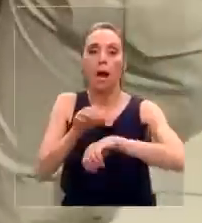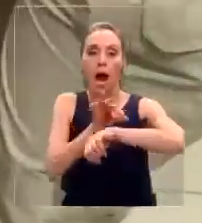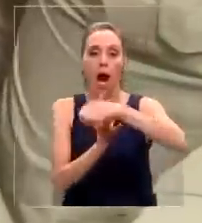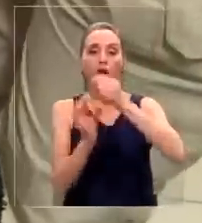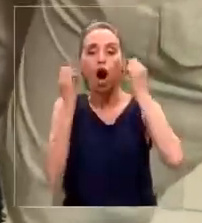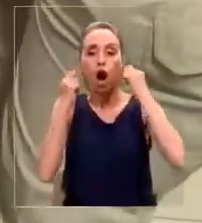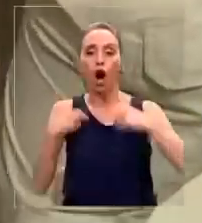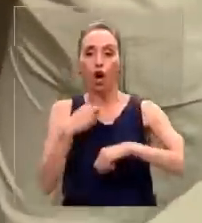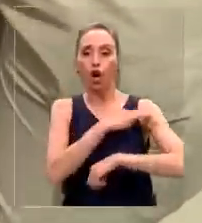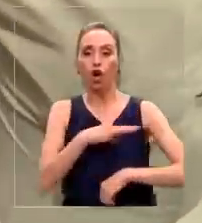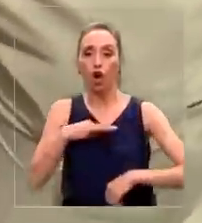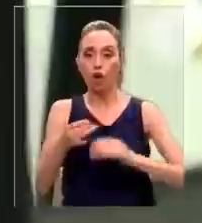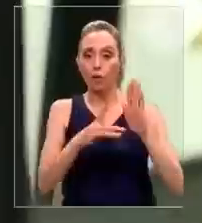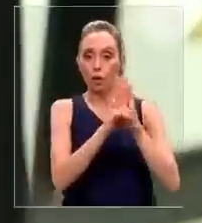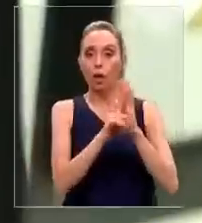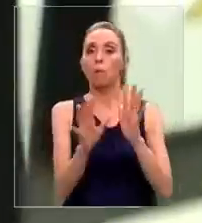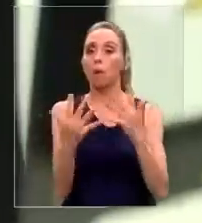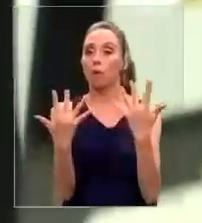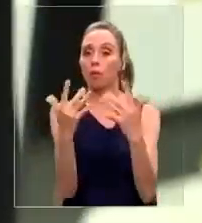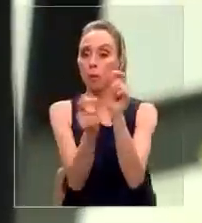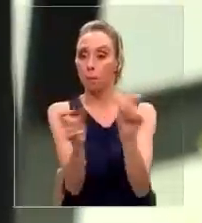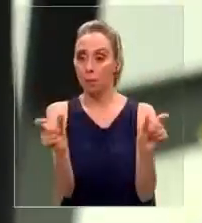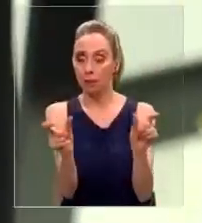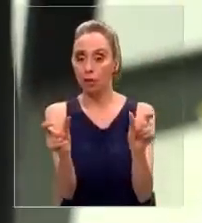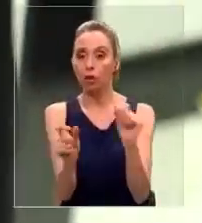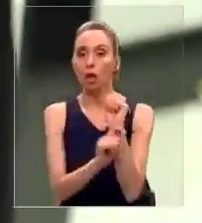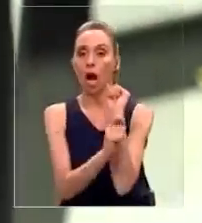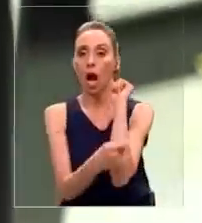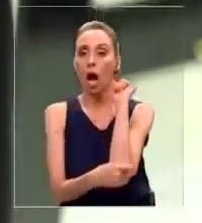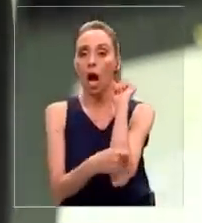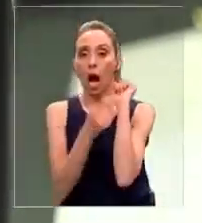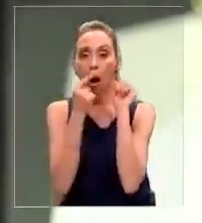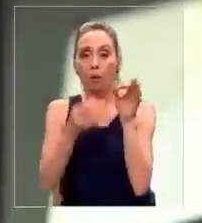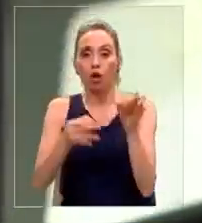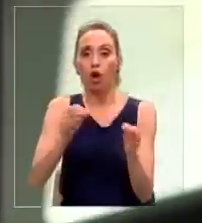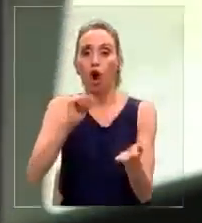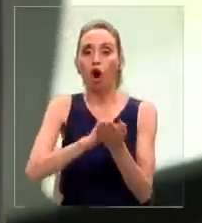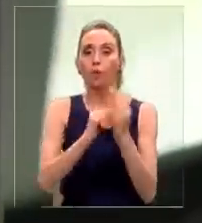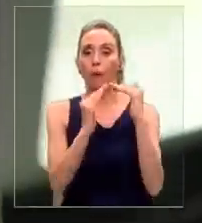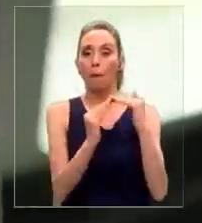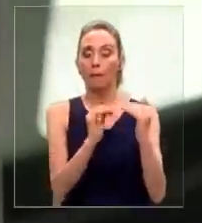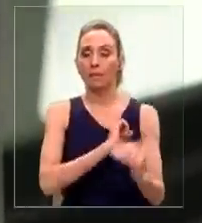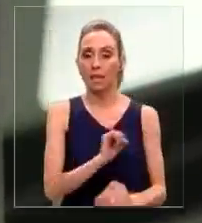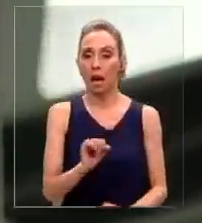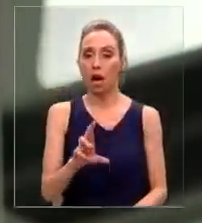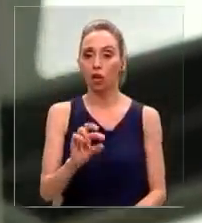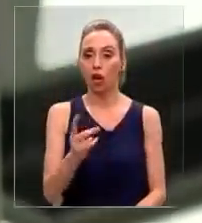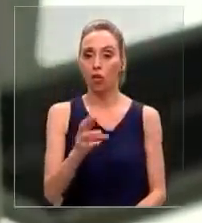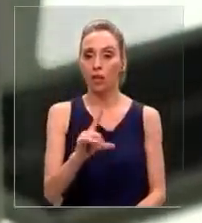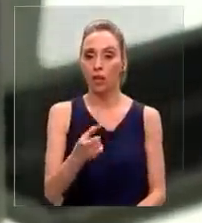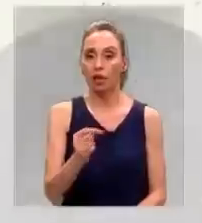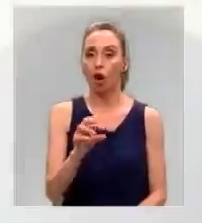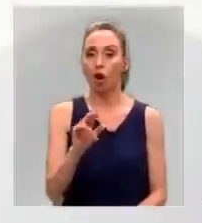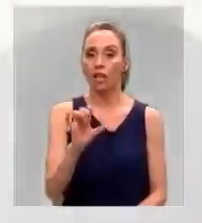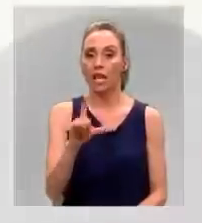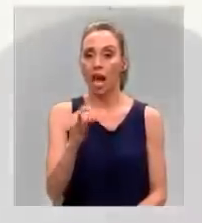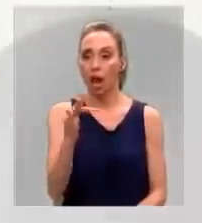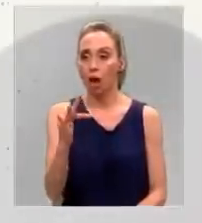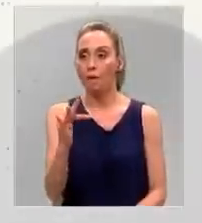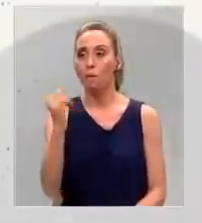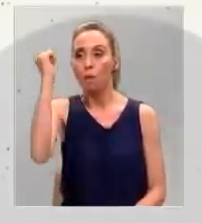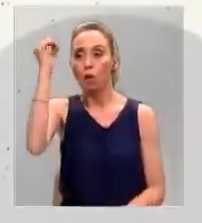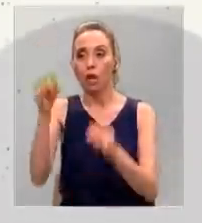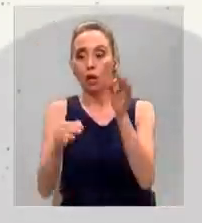a cerca de una decena de personas, entre ellas un abogado de la Corte de Apelaciones de Santiago, Rodrigo Rieloff, quien según informó el